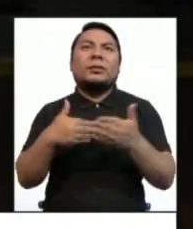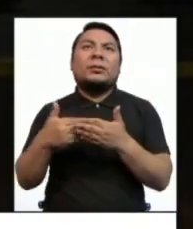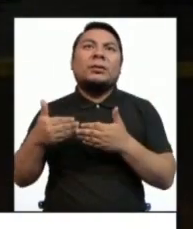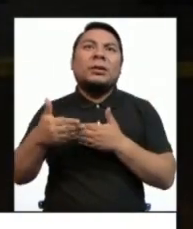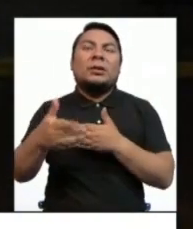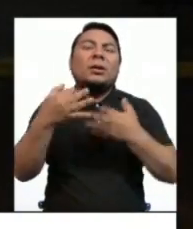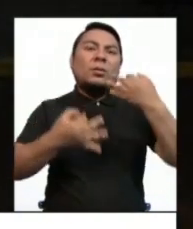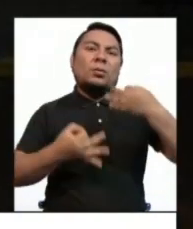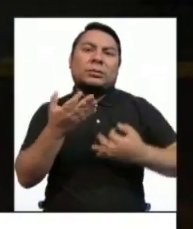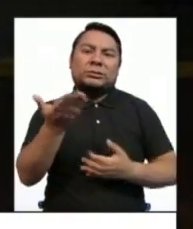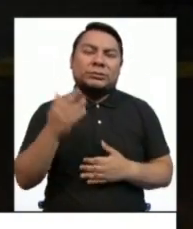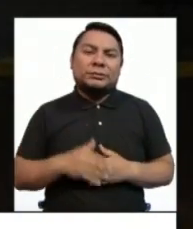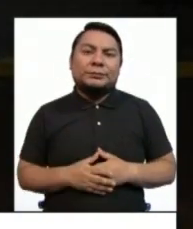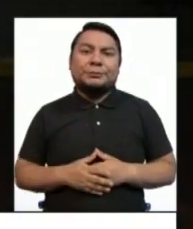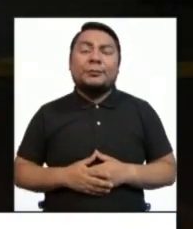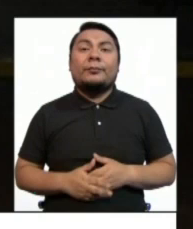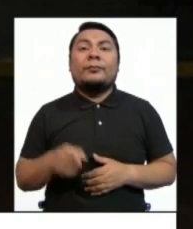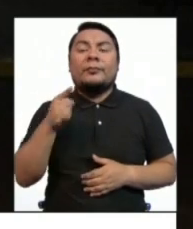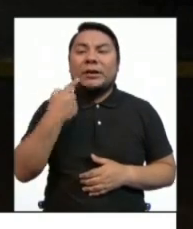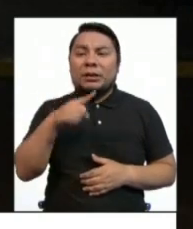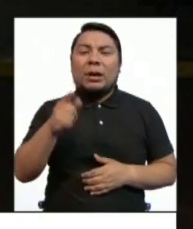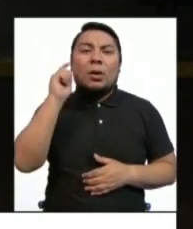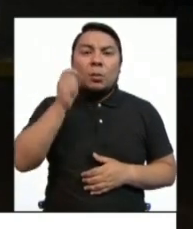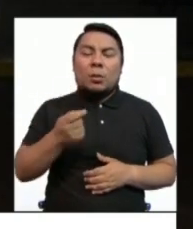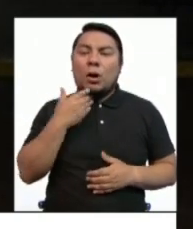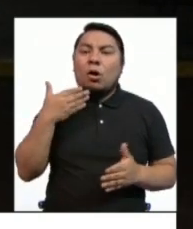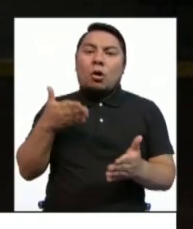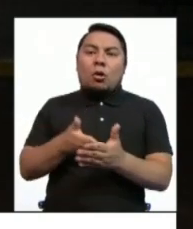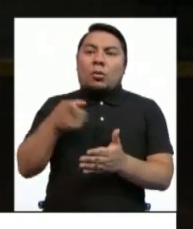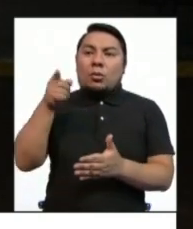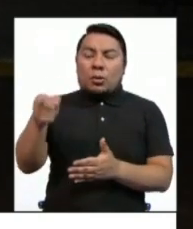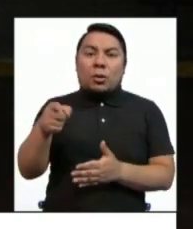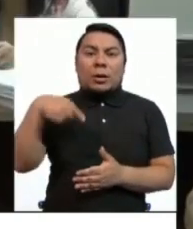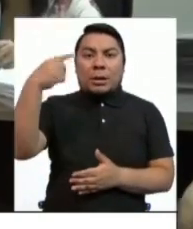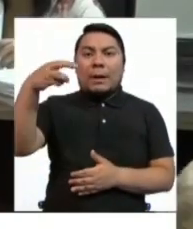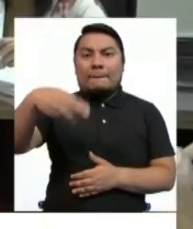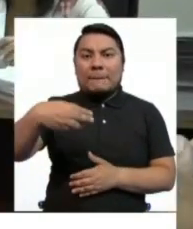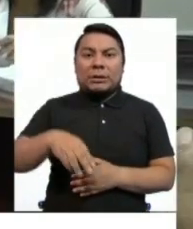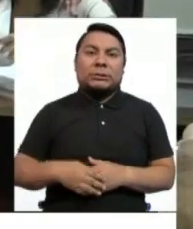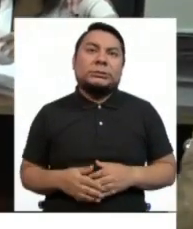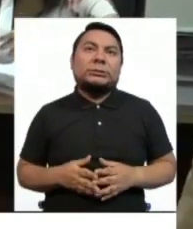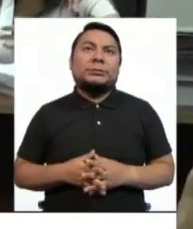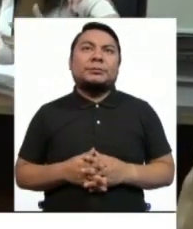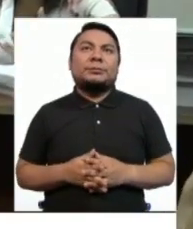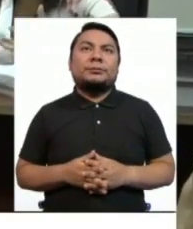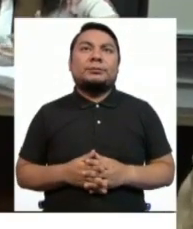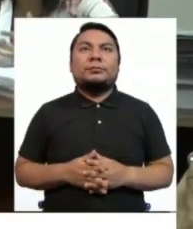durante este juicio. La lectura de sentencia contra Ugaz se llevará a cabo este martes.